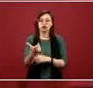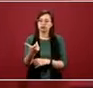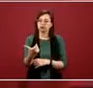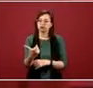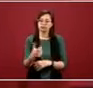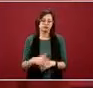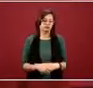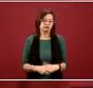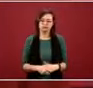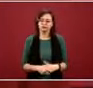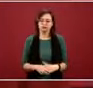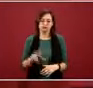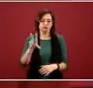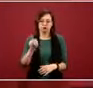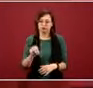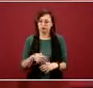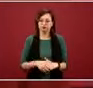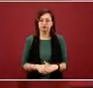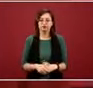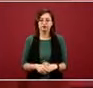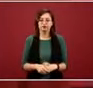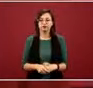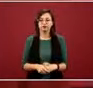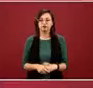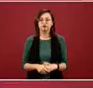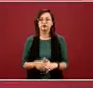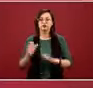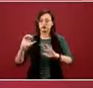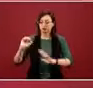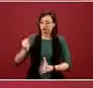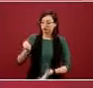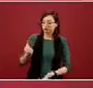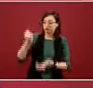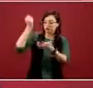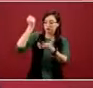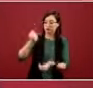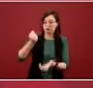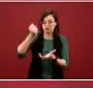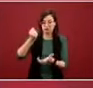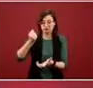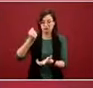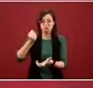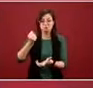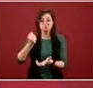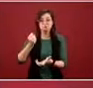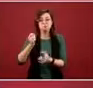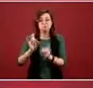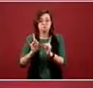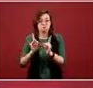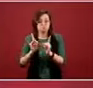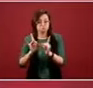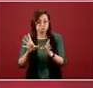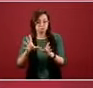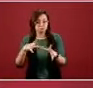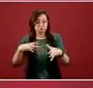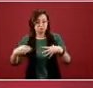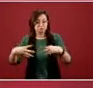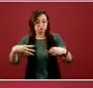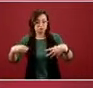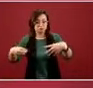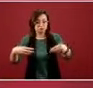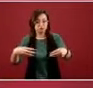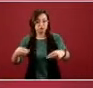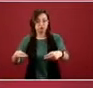raquítico. Entonces, no. El presupuesto necesario para afrontar la epidemia de